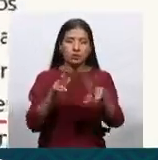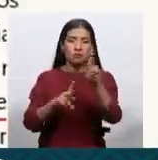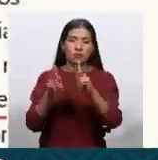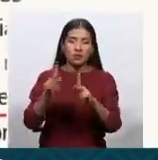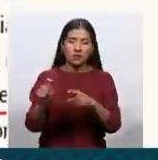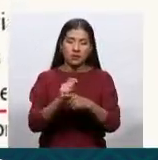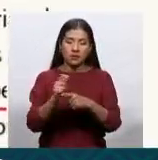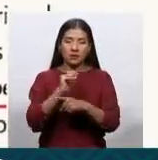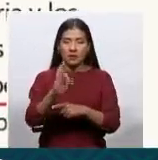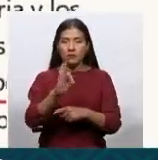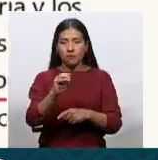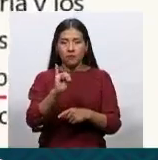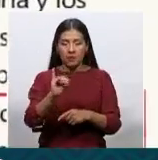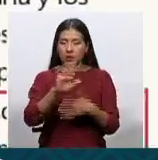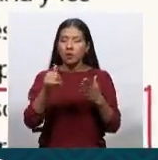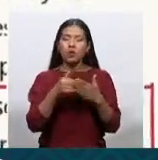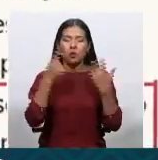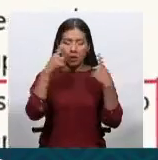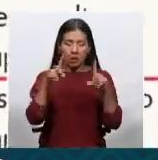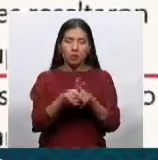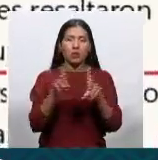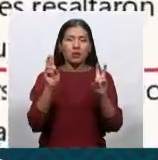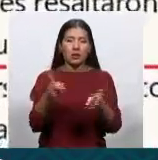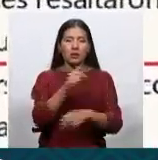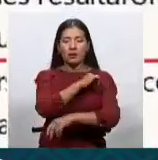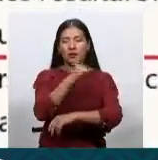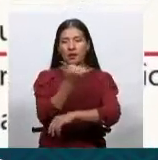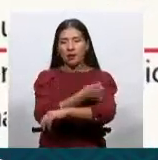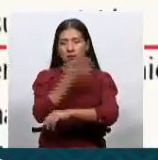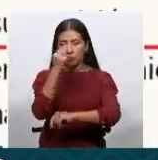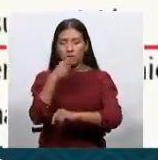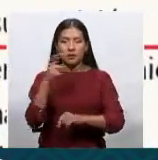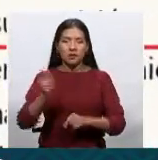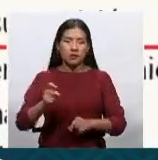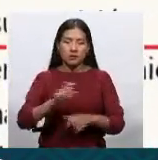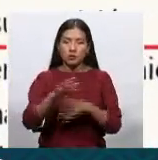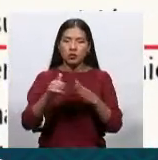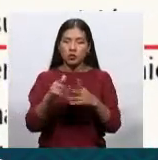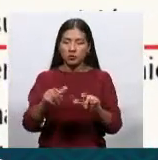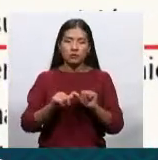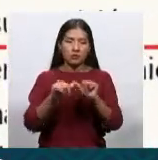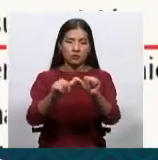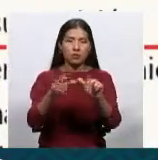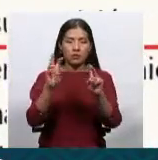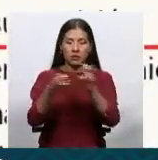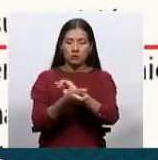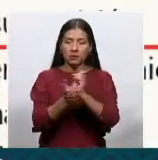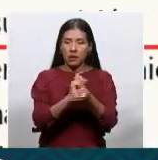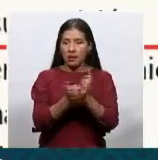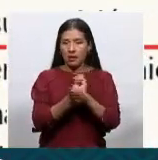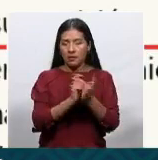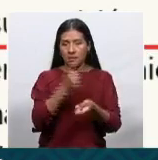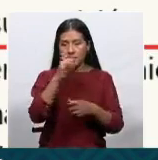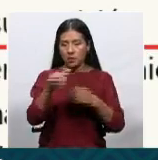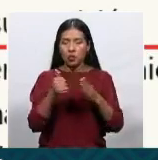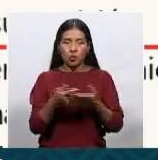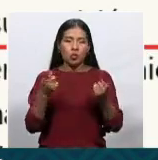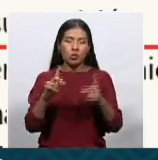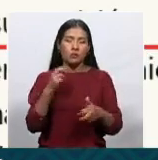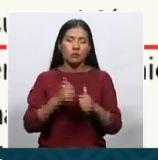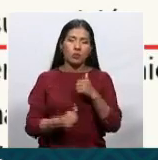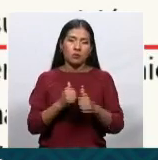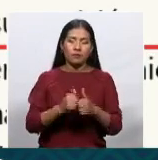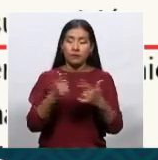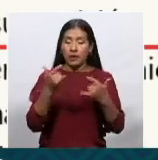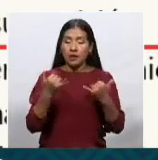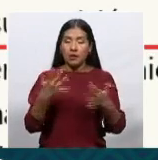del FMI concuerda con la opinión de las autoridades sobre la necesidad de mantener la estabilidad del tipo cambiario durante la crisis, pero